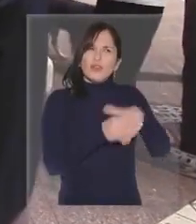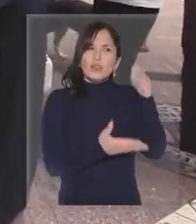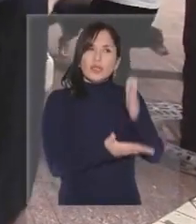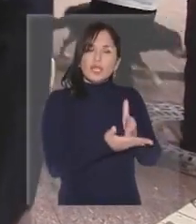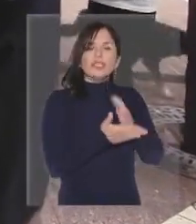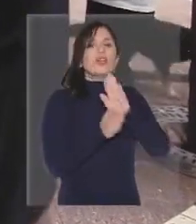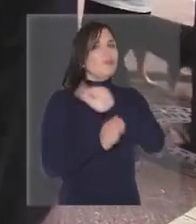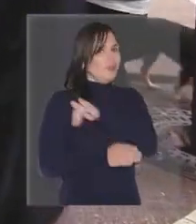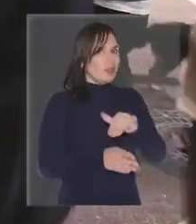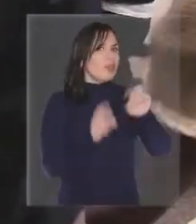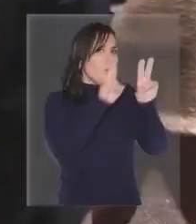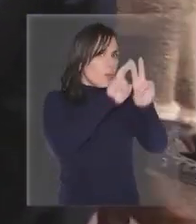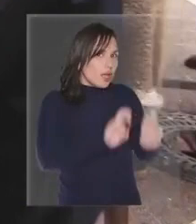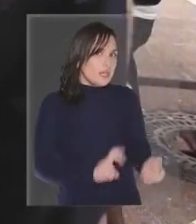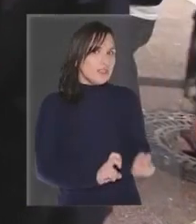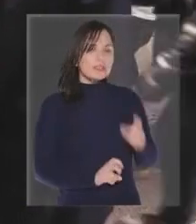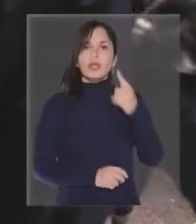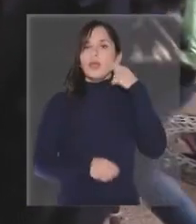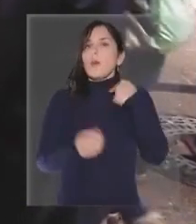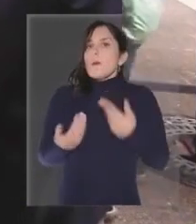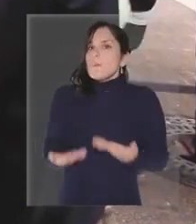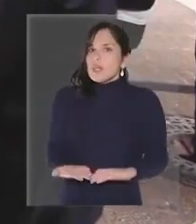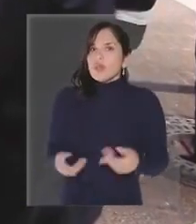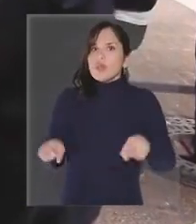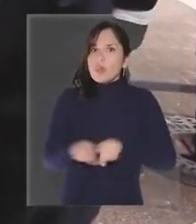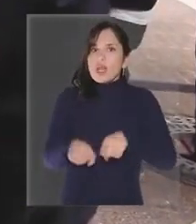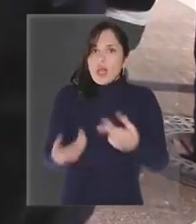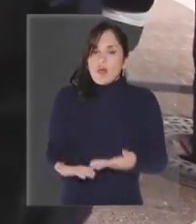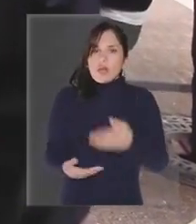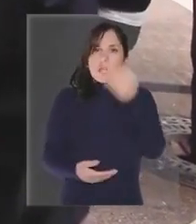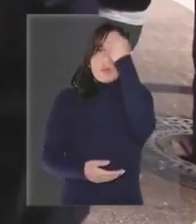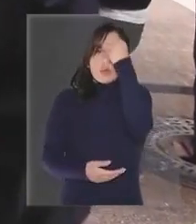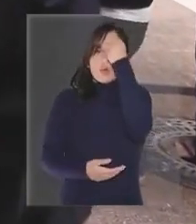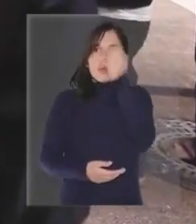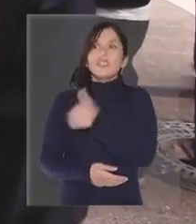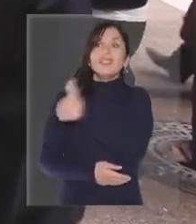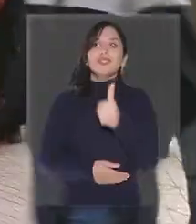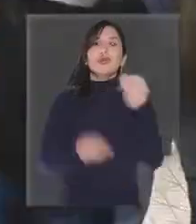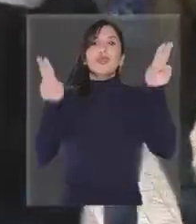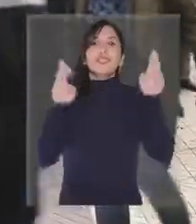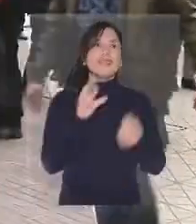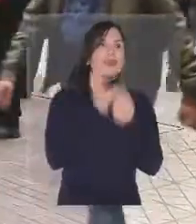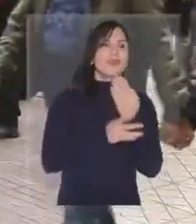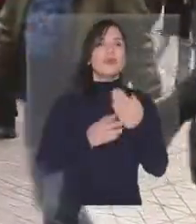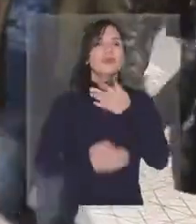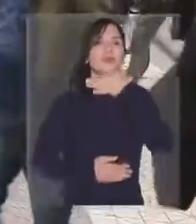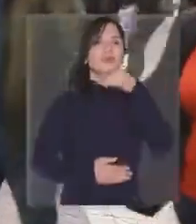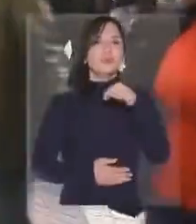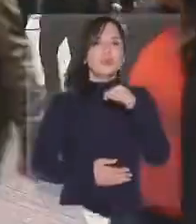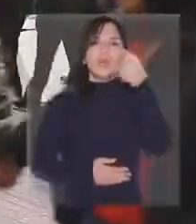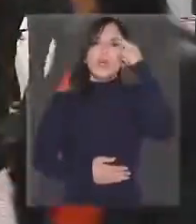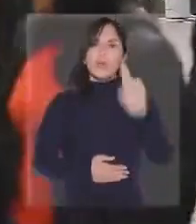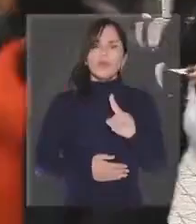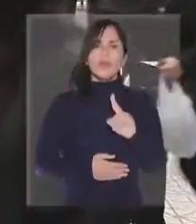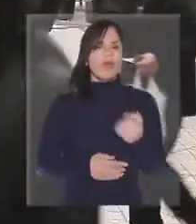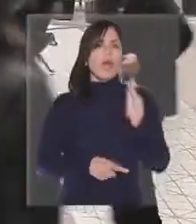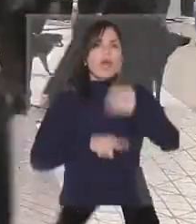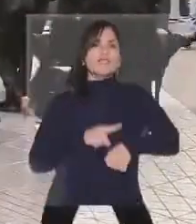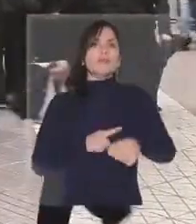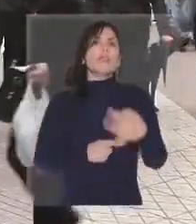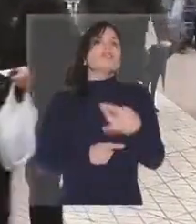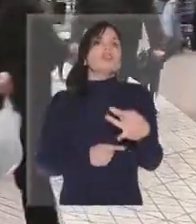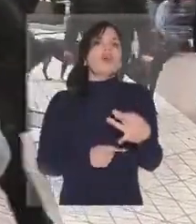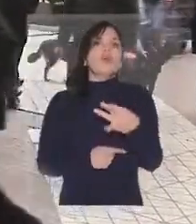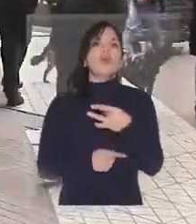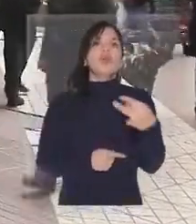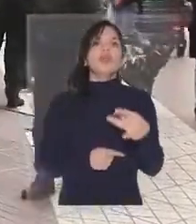hay que analizar y dilucidar. Pero es preocupante que hoy día todos tienen temas nuevos, pero siguen conformándose del 100%. Ah, no,